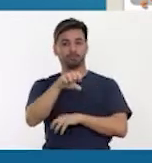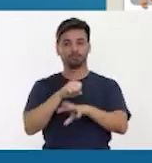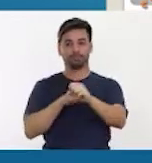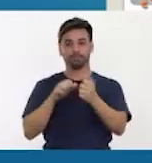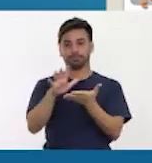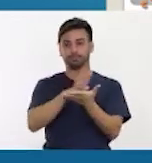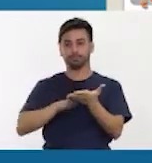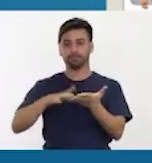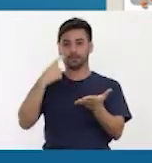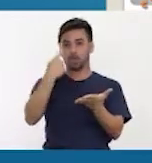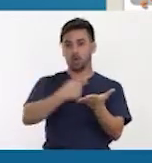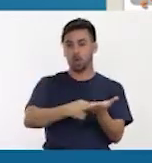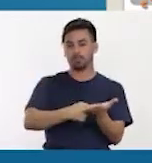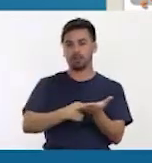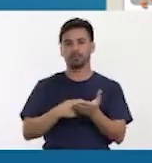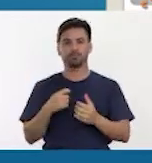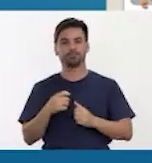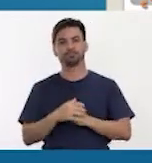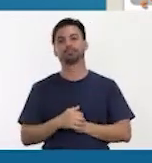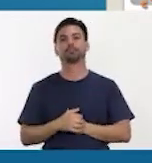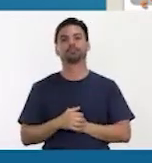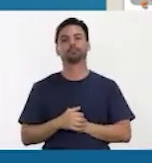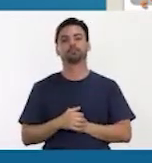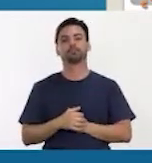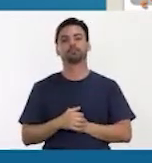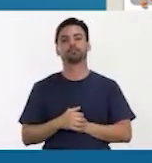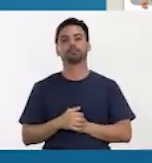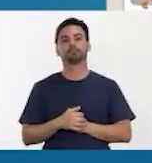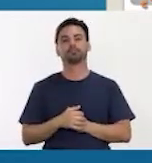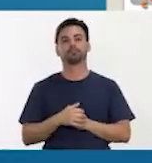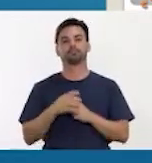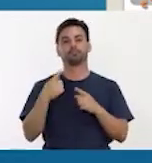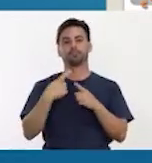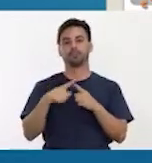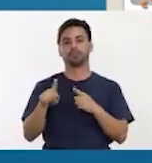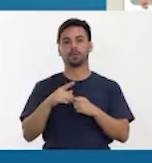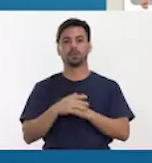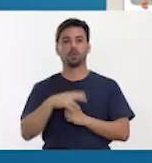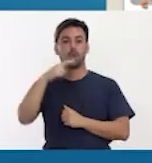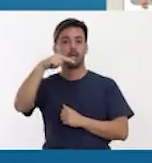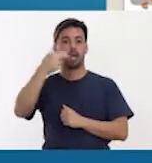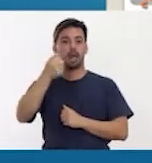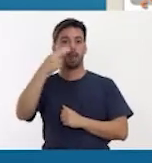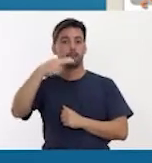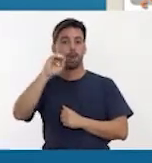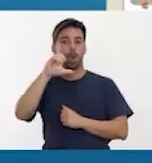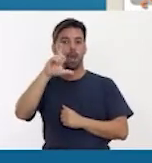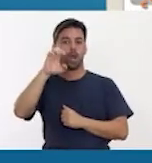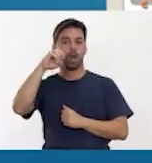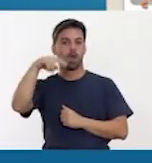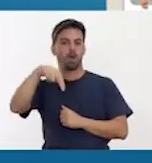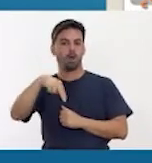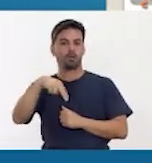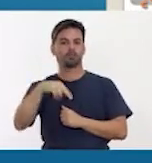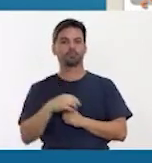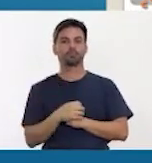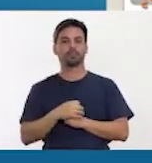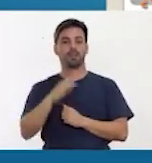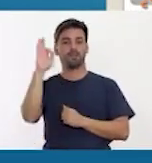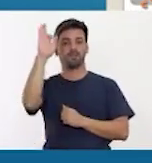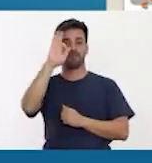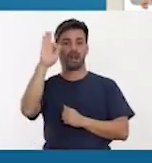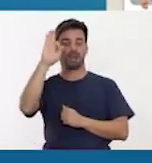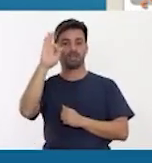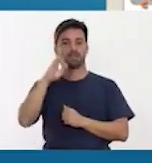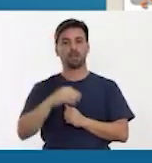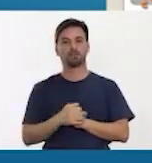es decir, ellos compraron la Luisiana francesa a Napoleón y Alaska al zar